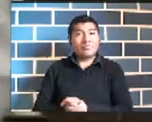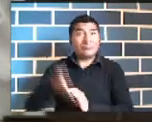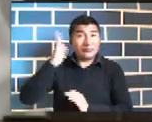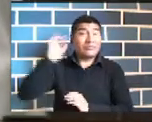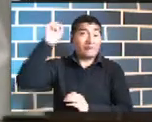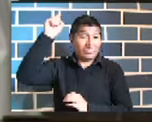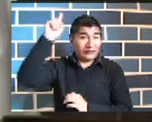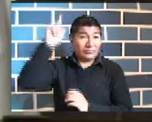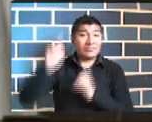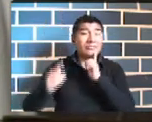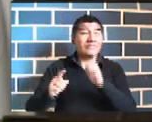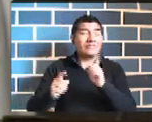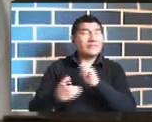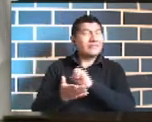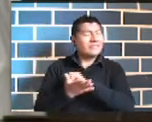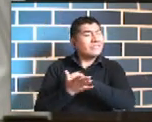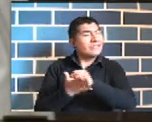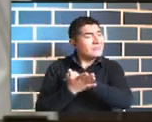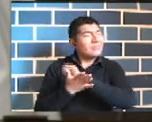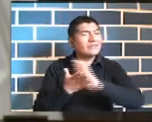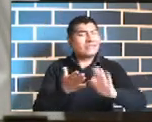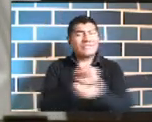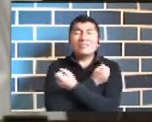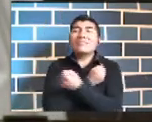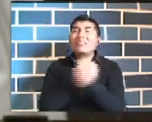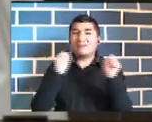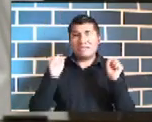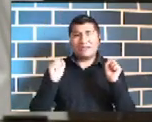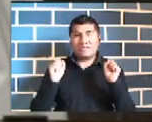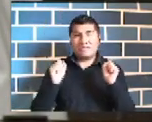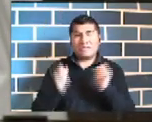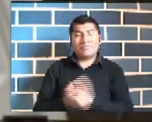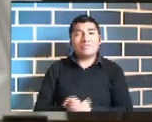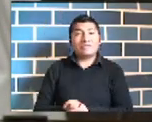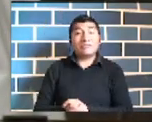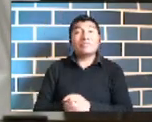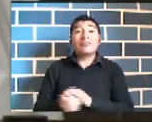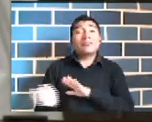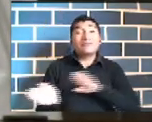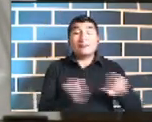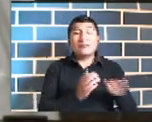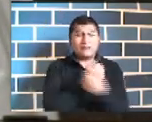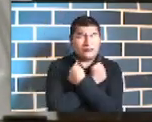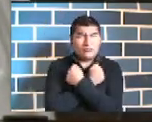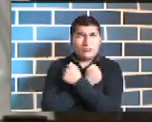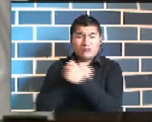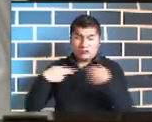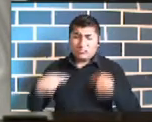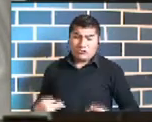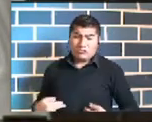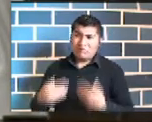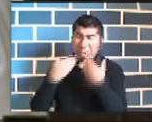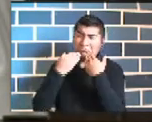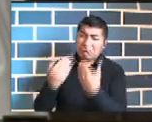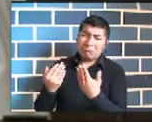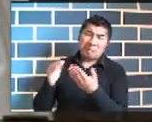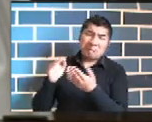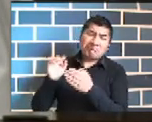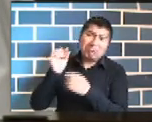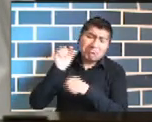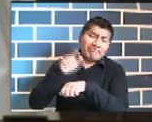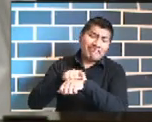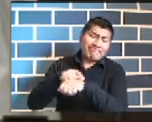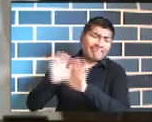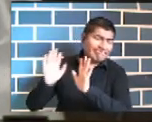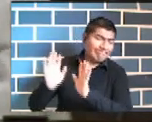divino es salvífico, salva. En cambio, el amor humano solo gratifica unos